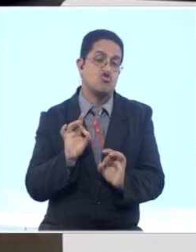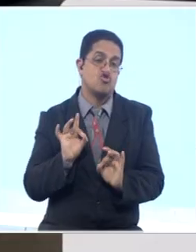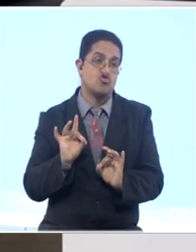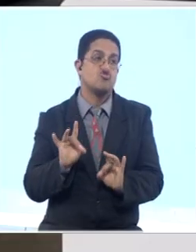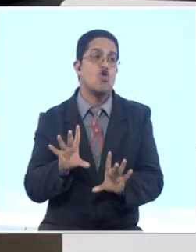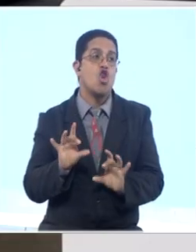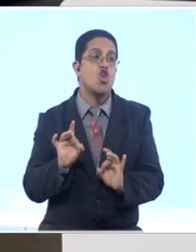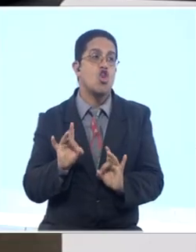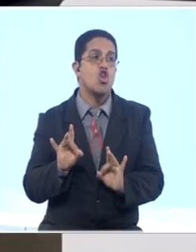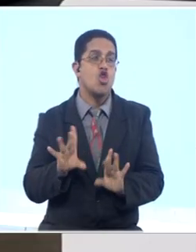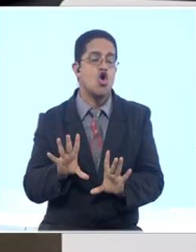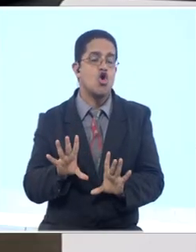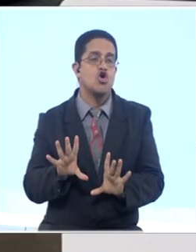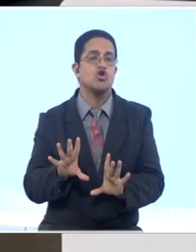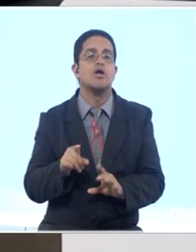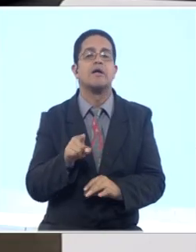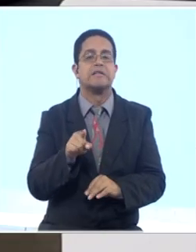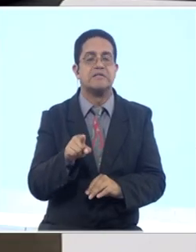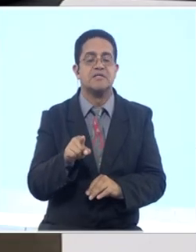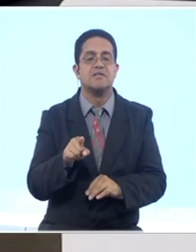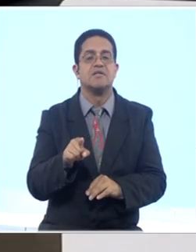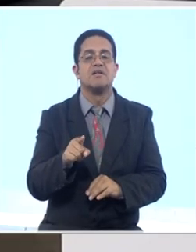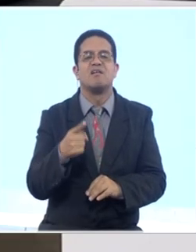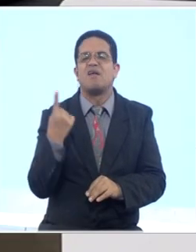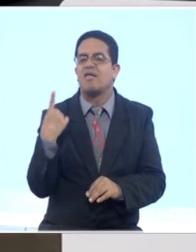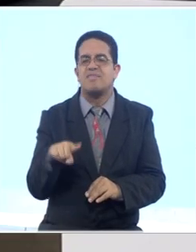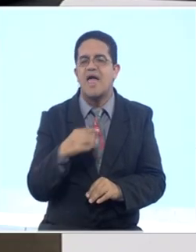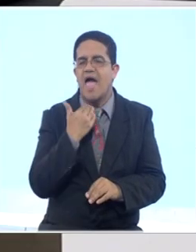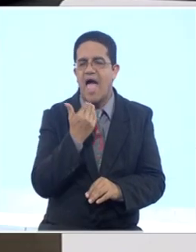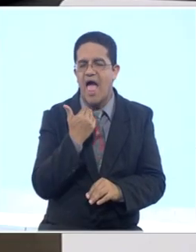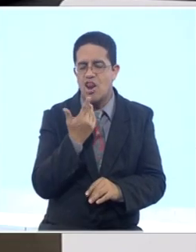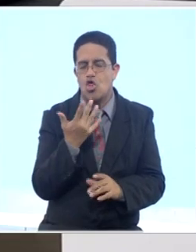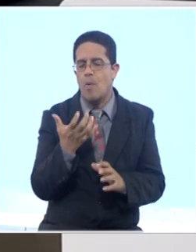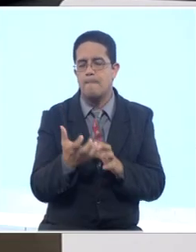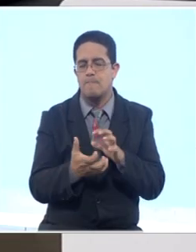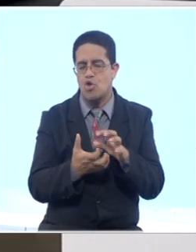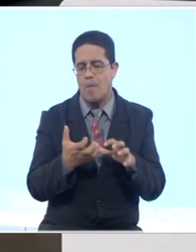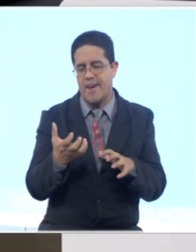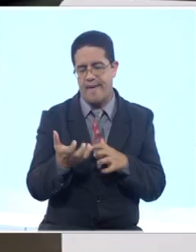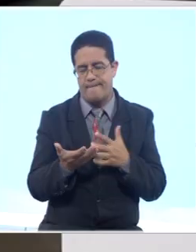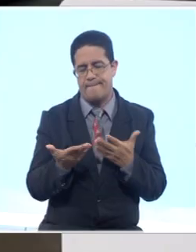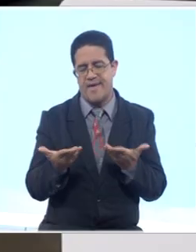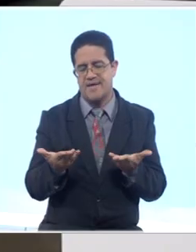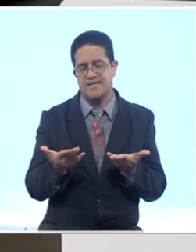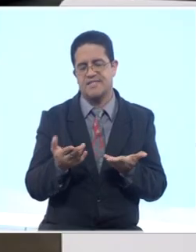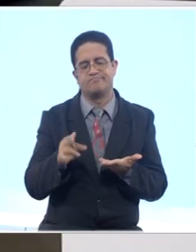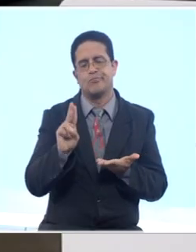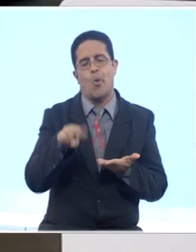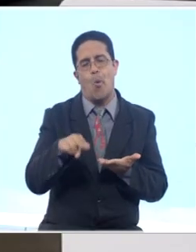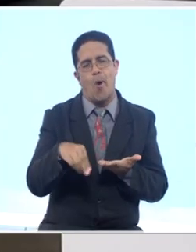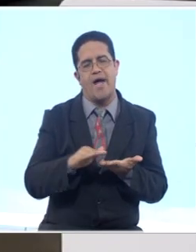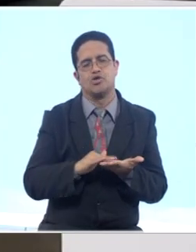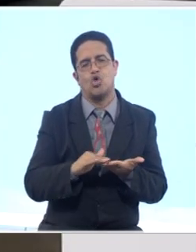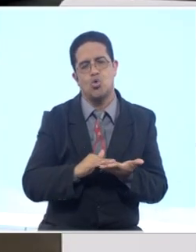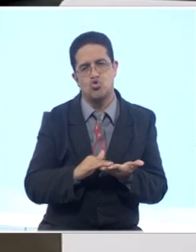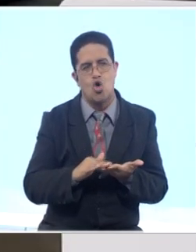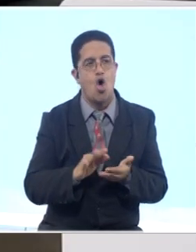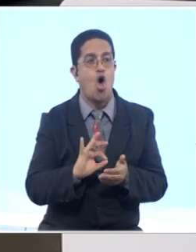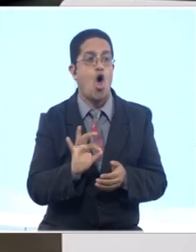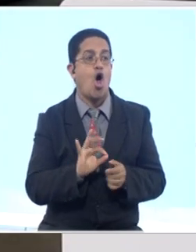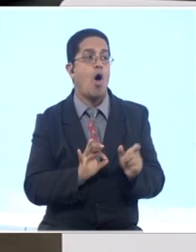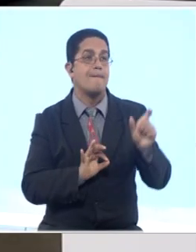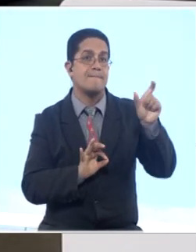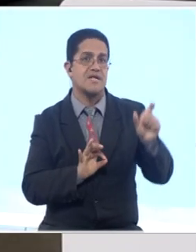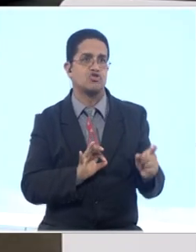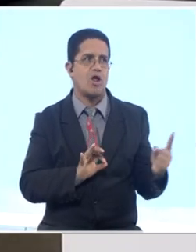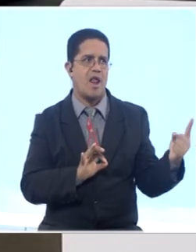de la evaluación médica que tenga una lesión que no ha tenido una resolución, o de repente a un paciente que ha sido